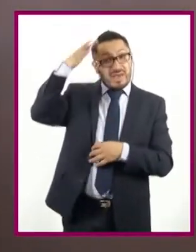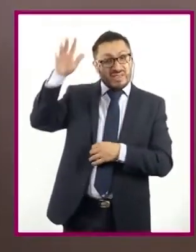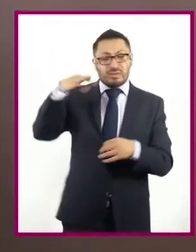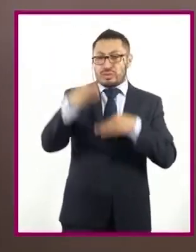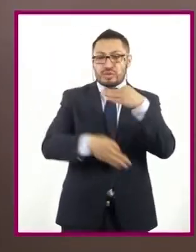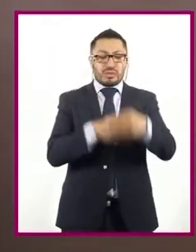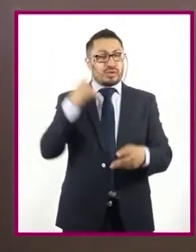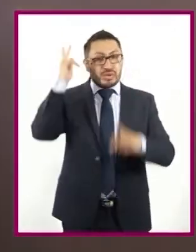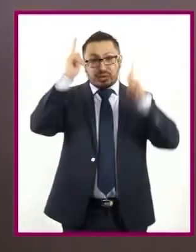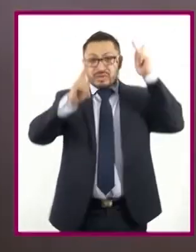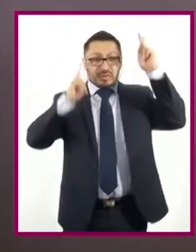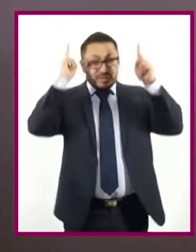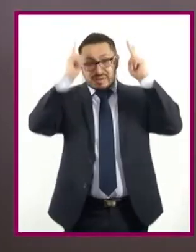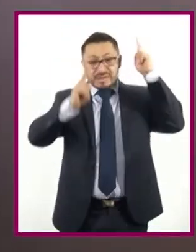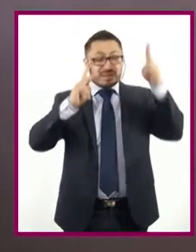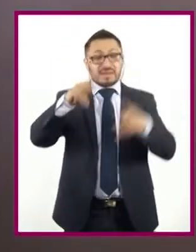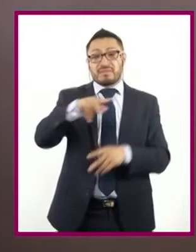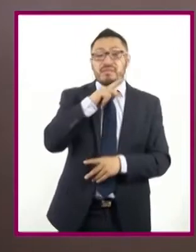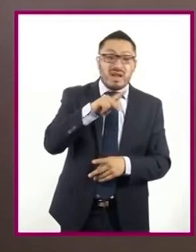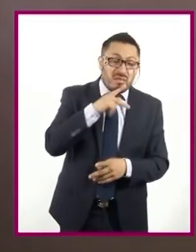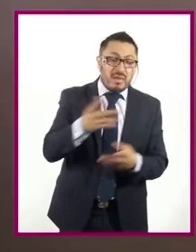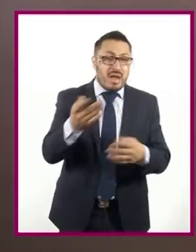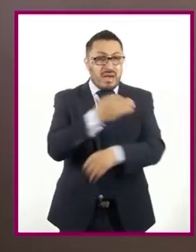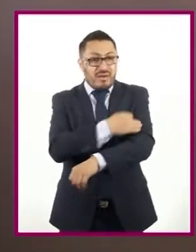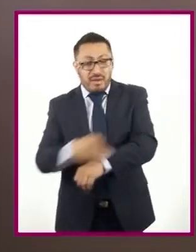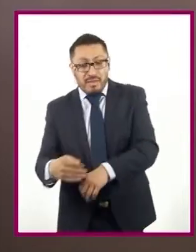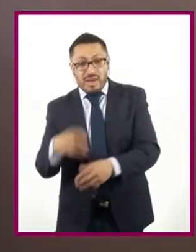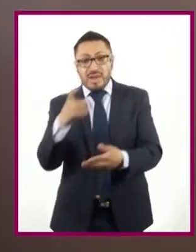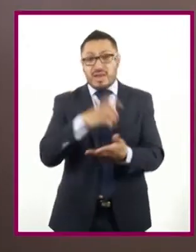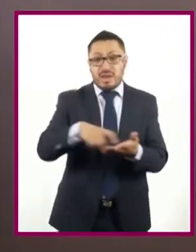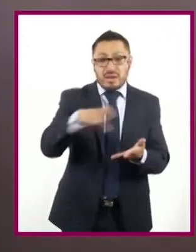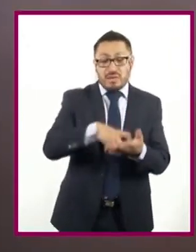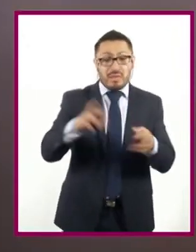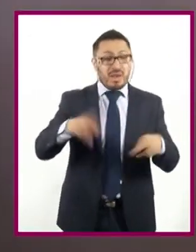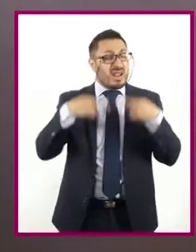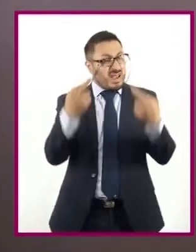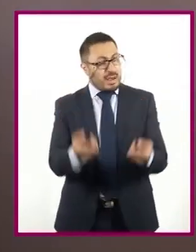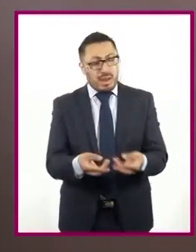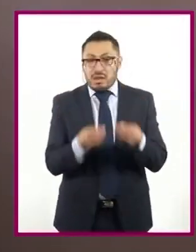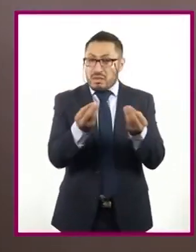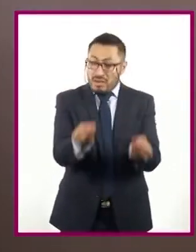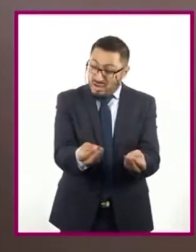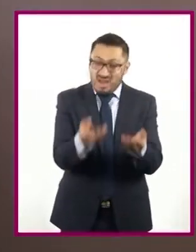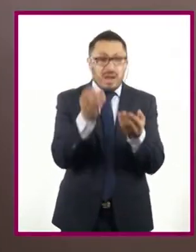papás, le pueden comprarse algunos regalos para ellos mismos,